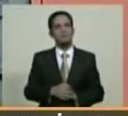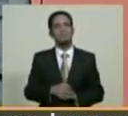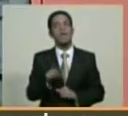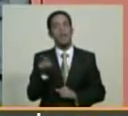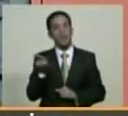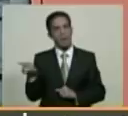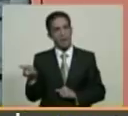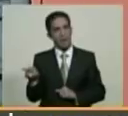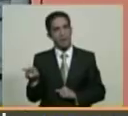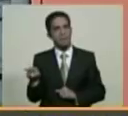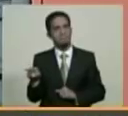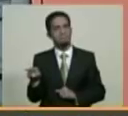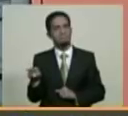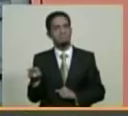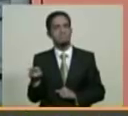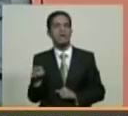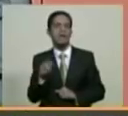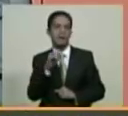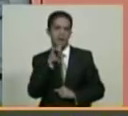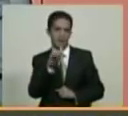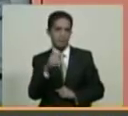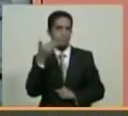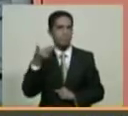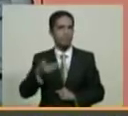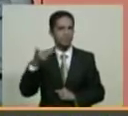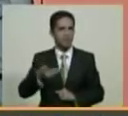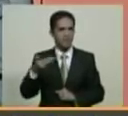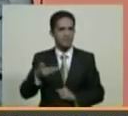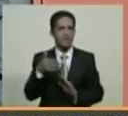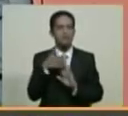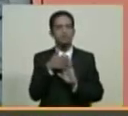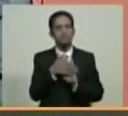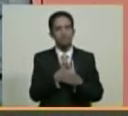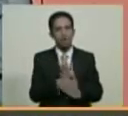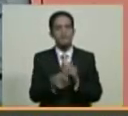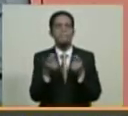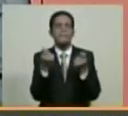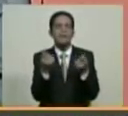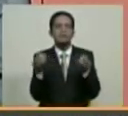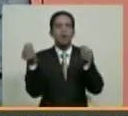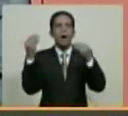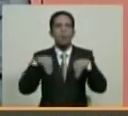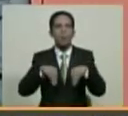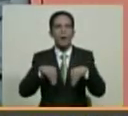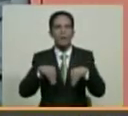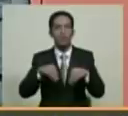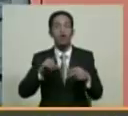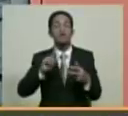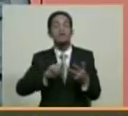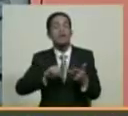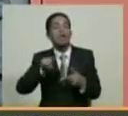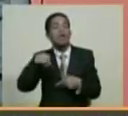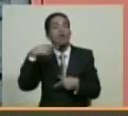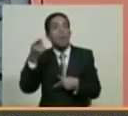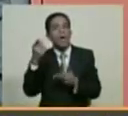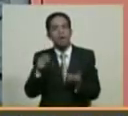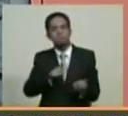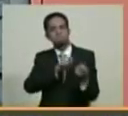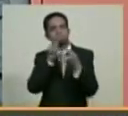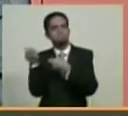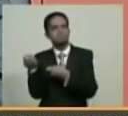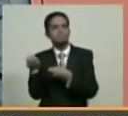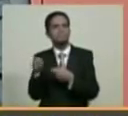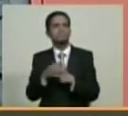hacer muy importantes anuncios en materia de precios acordados y luego escuchar a nuestro